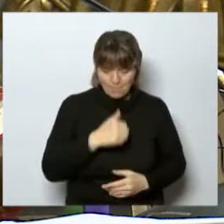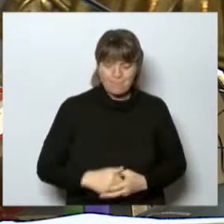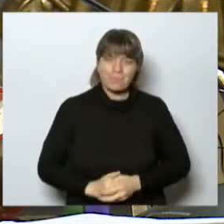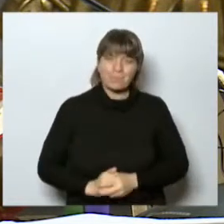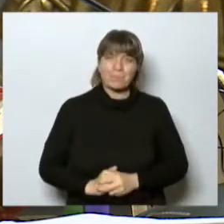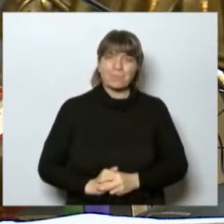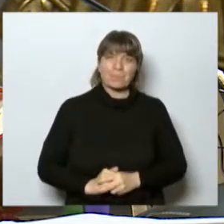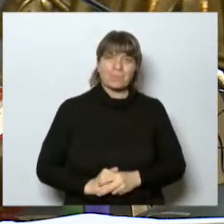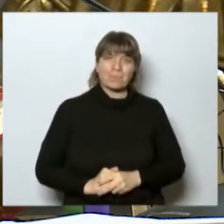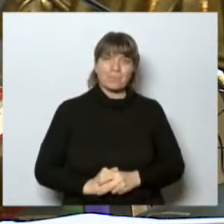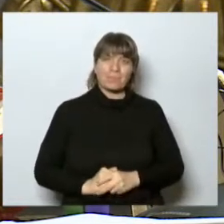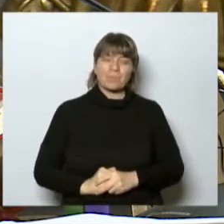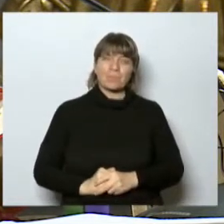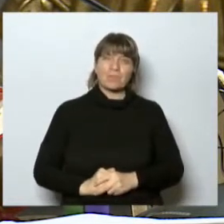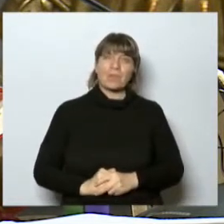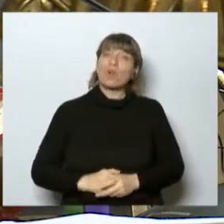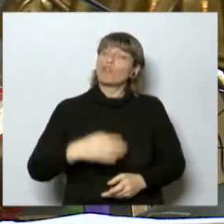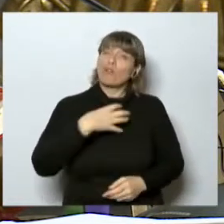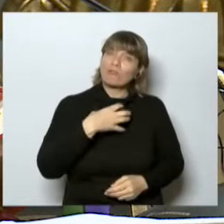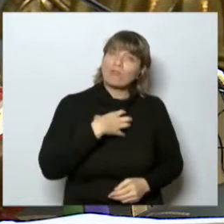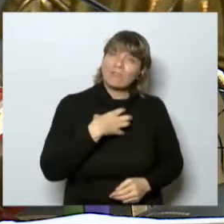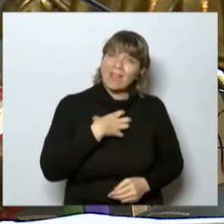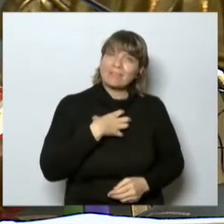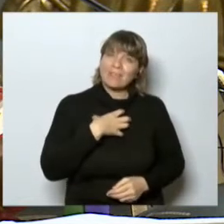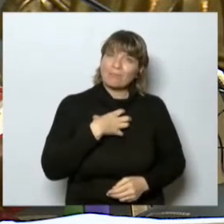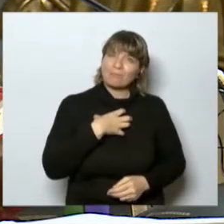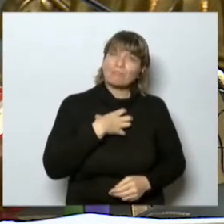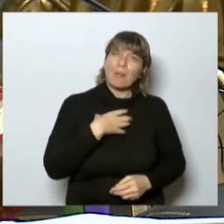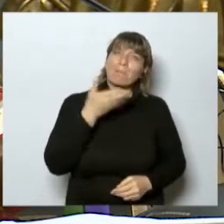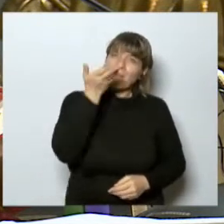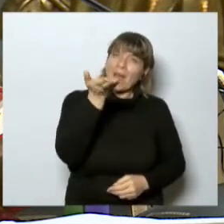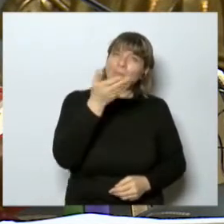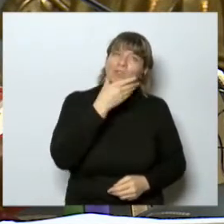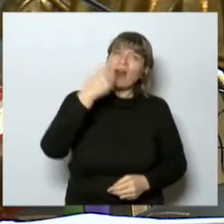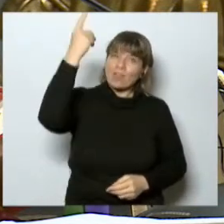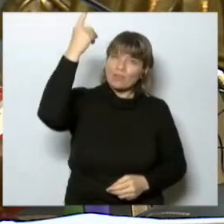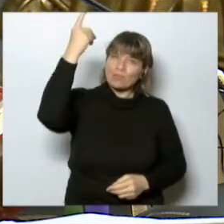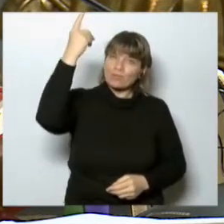Amén. Con confianza acudamos a Dios